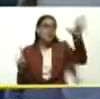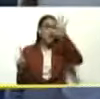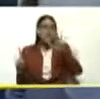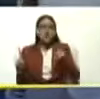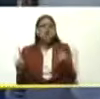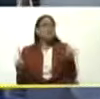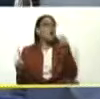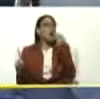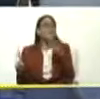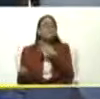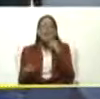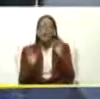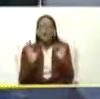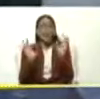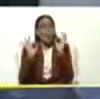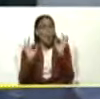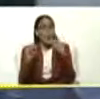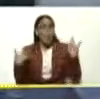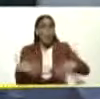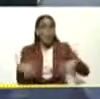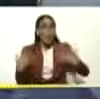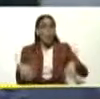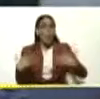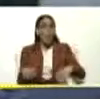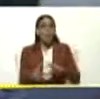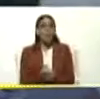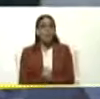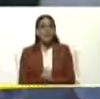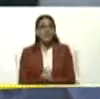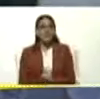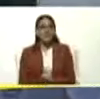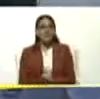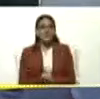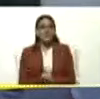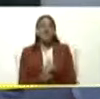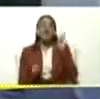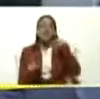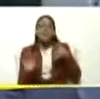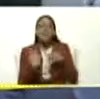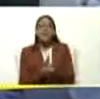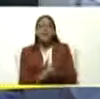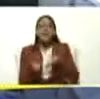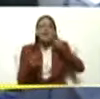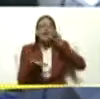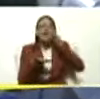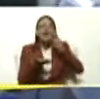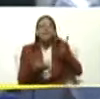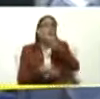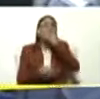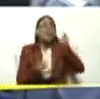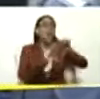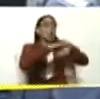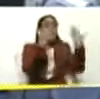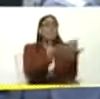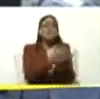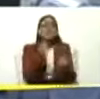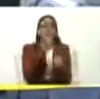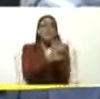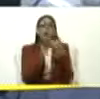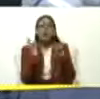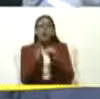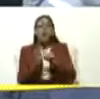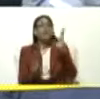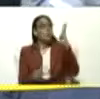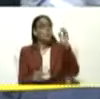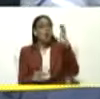comida de Boconó es exquisita. Exquisita. Y está uno de los mejores cafés del mundo en Boconó. Sí, señor. ¿Cómo llegaste